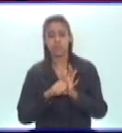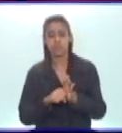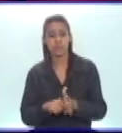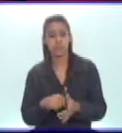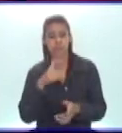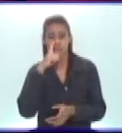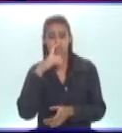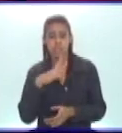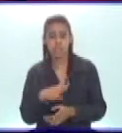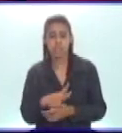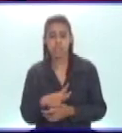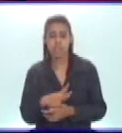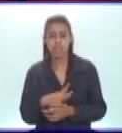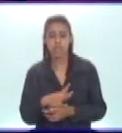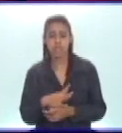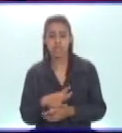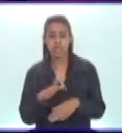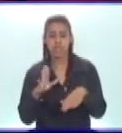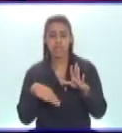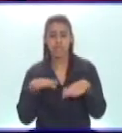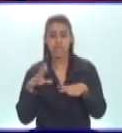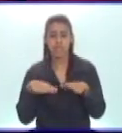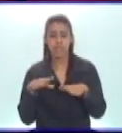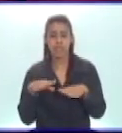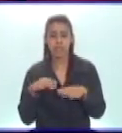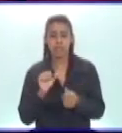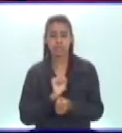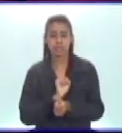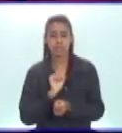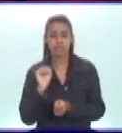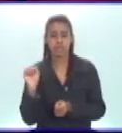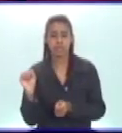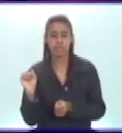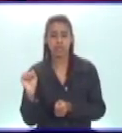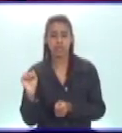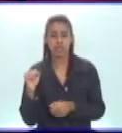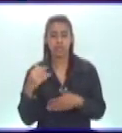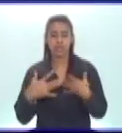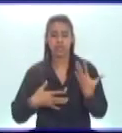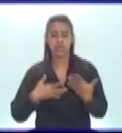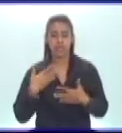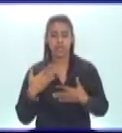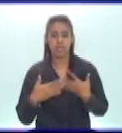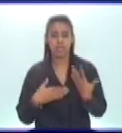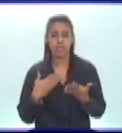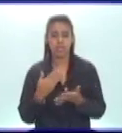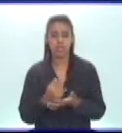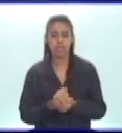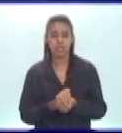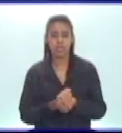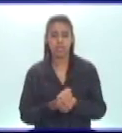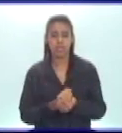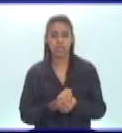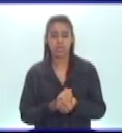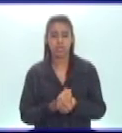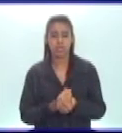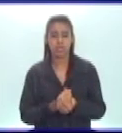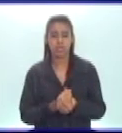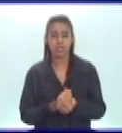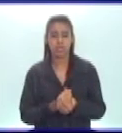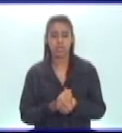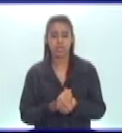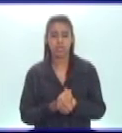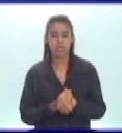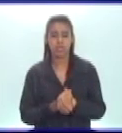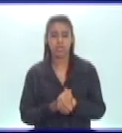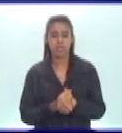al niño en la medida que obtiene logros en estas actividades. También debemos aprovechar ese espacio para